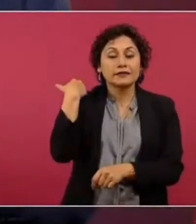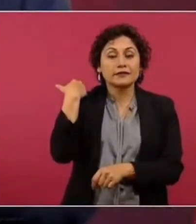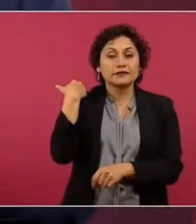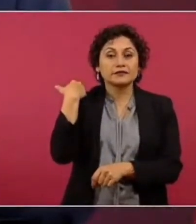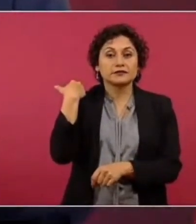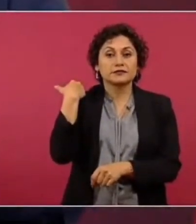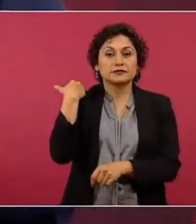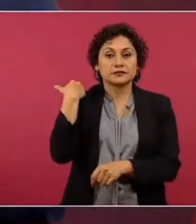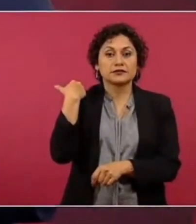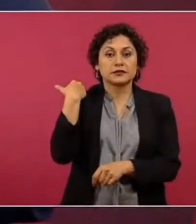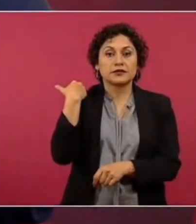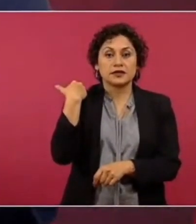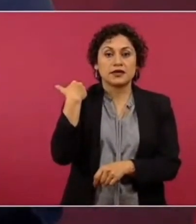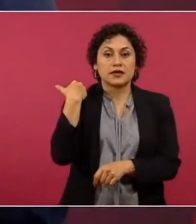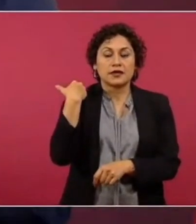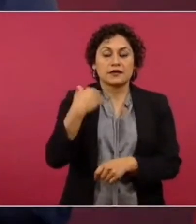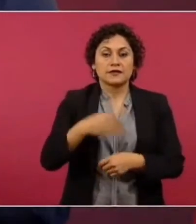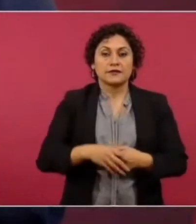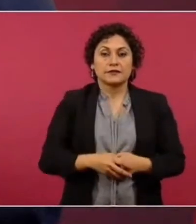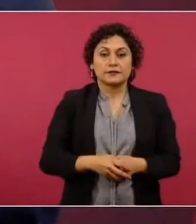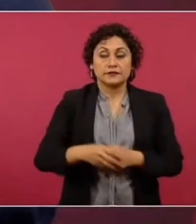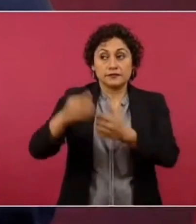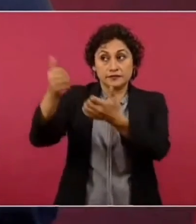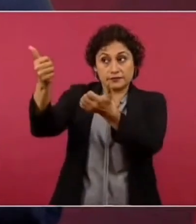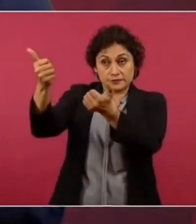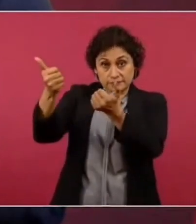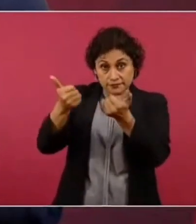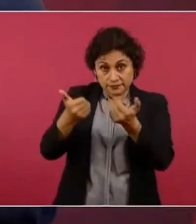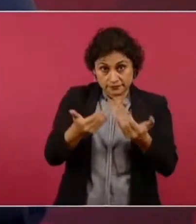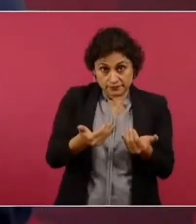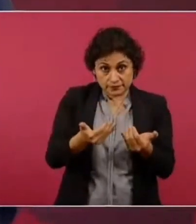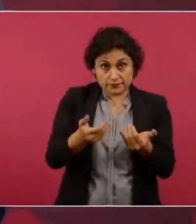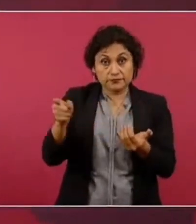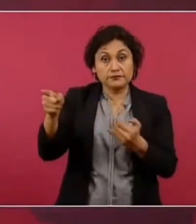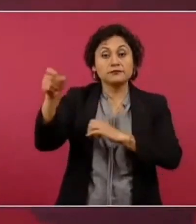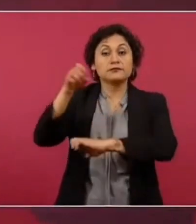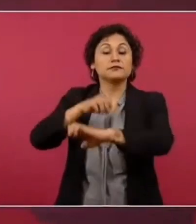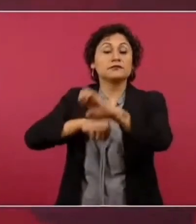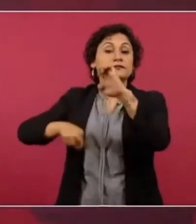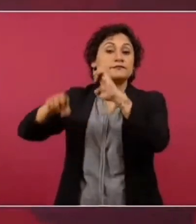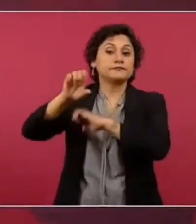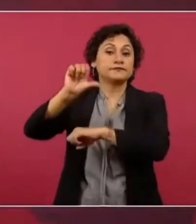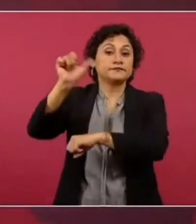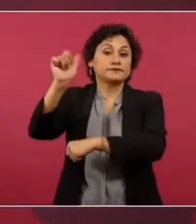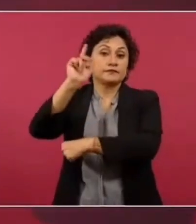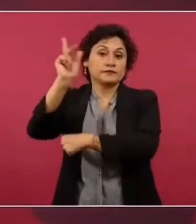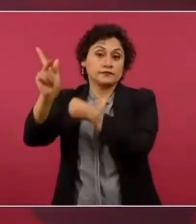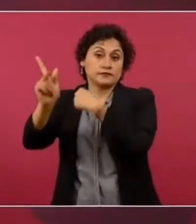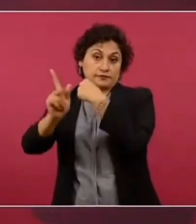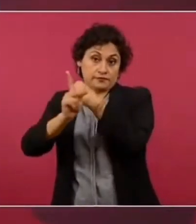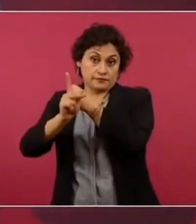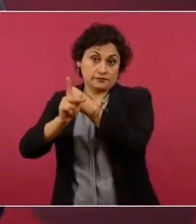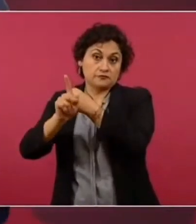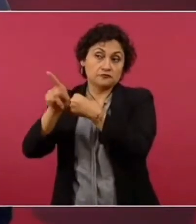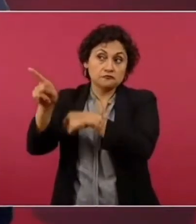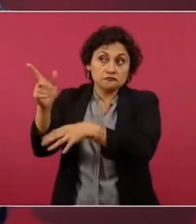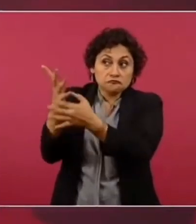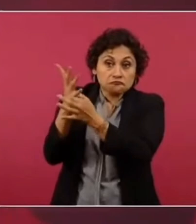y la dirección que daban las empresas o laboratorios